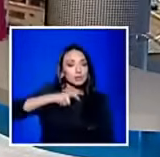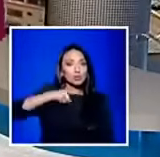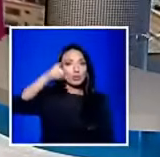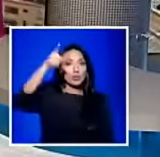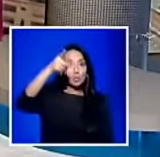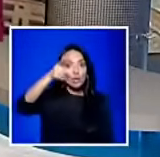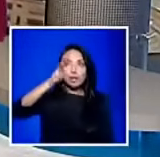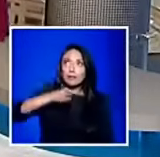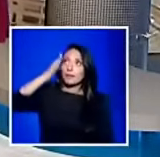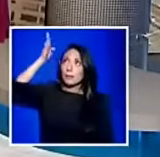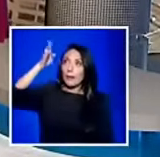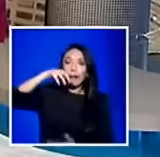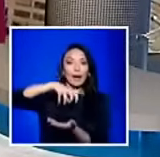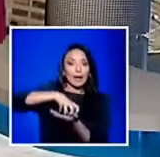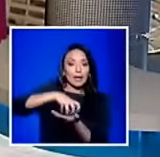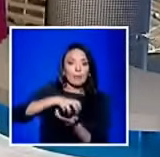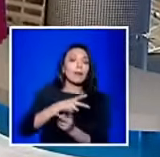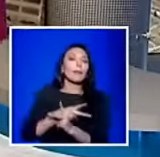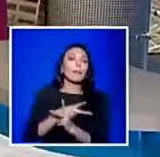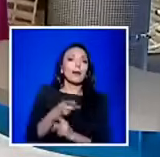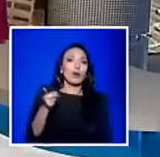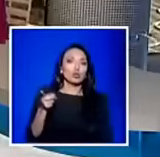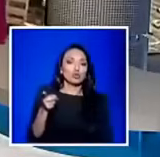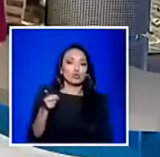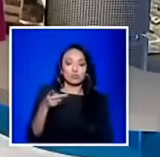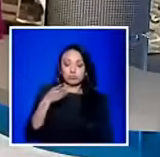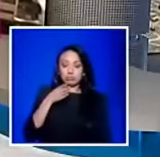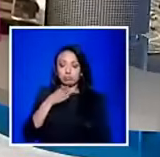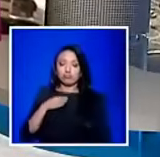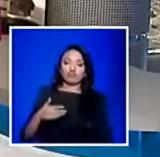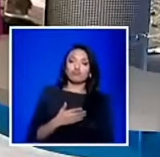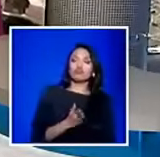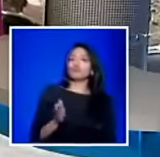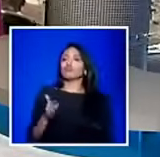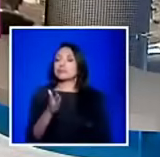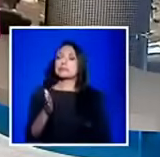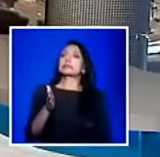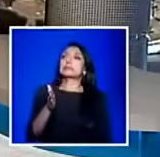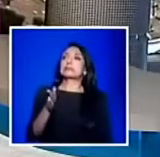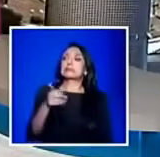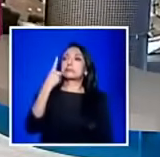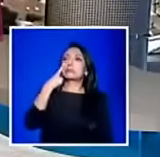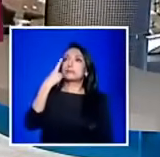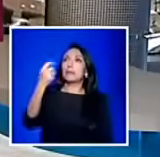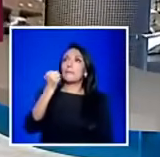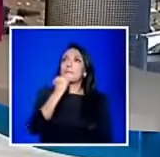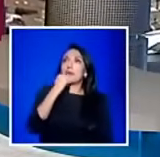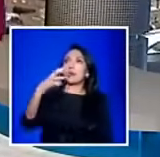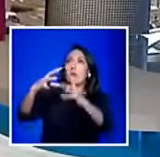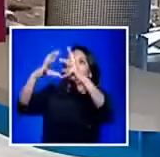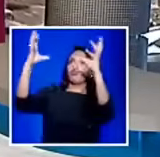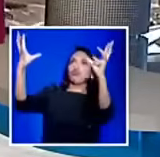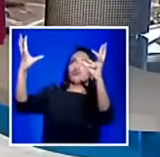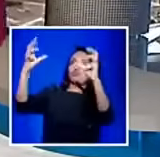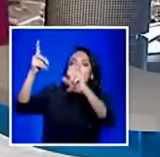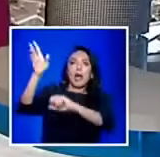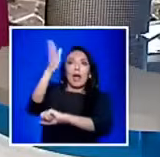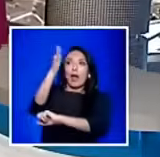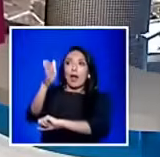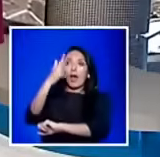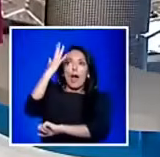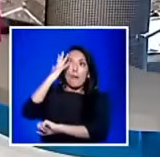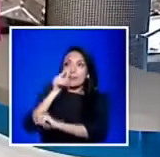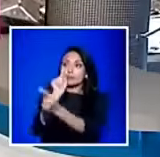si va al Cayambe, por favor, tenga precaución, porque en medio camino, subiendo al Cayambe, usted se va a encontrar con una piedra enorme que está pintada de